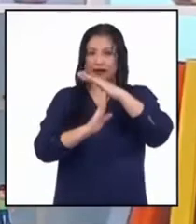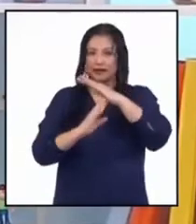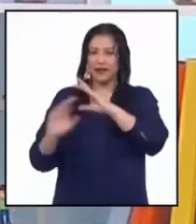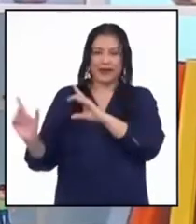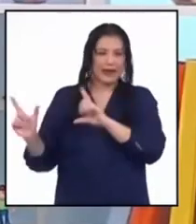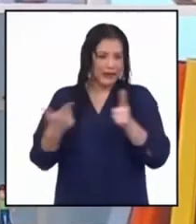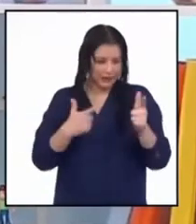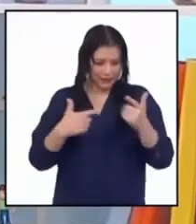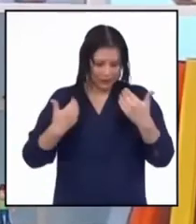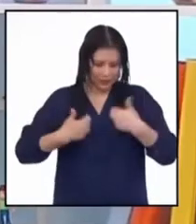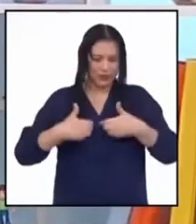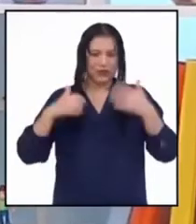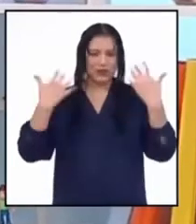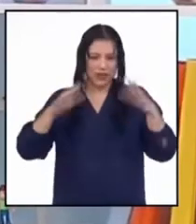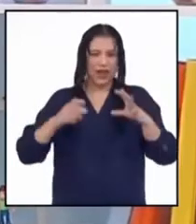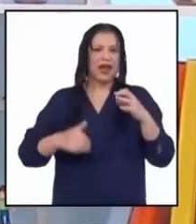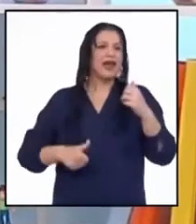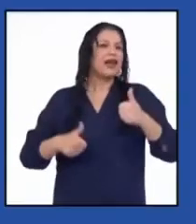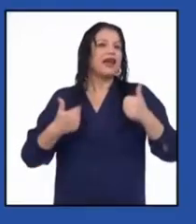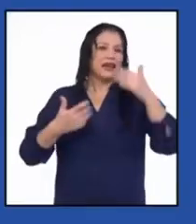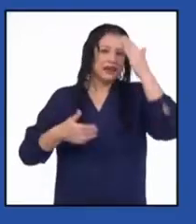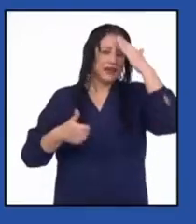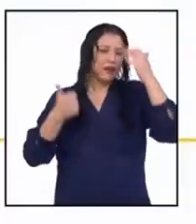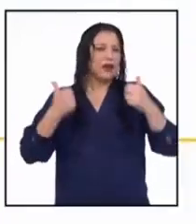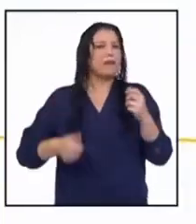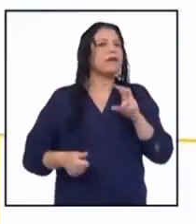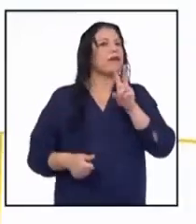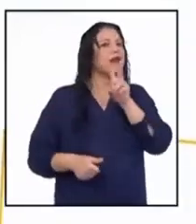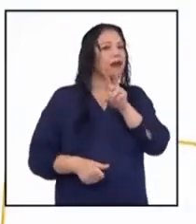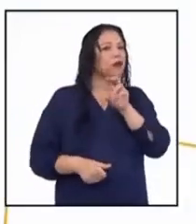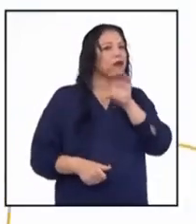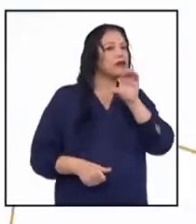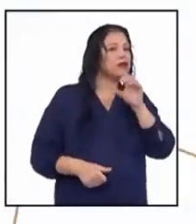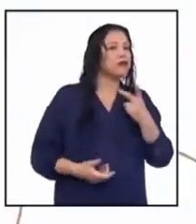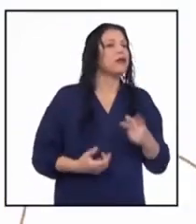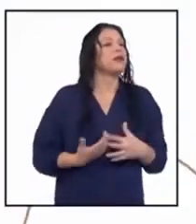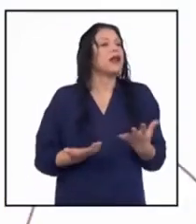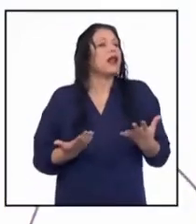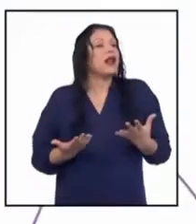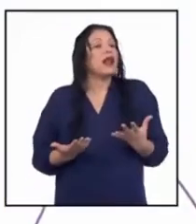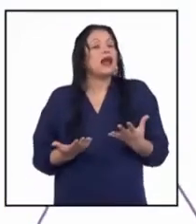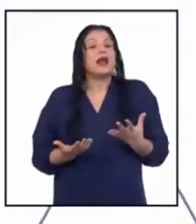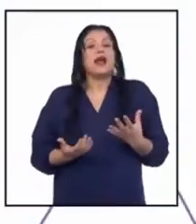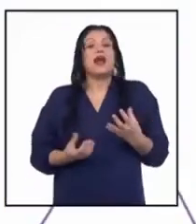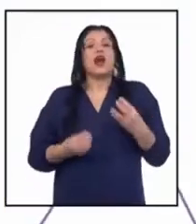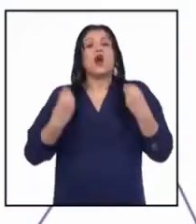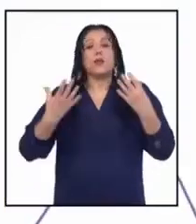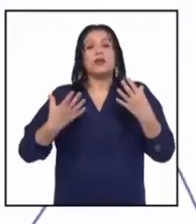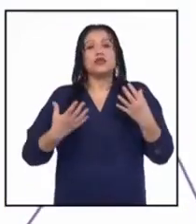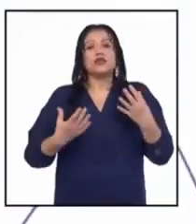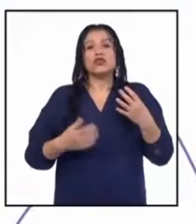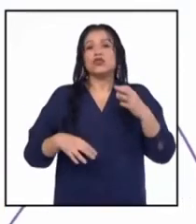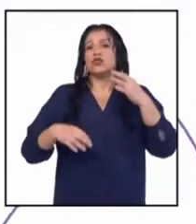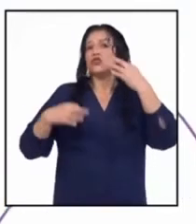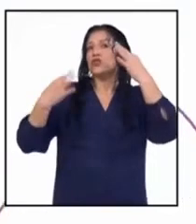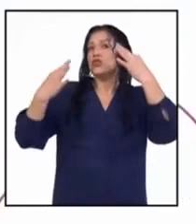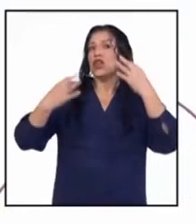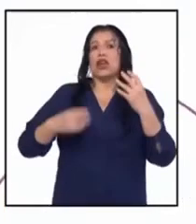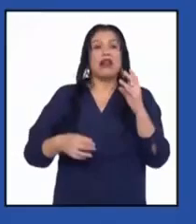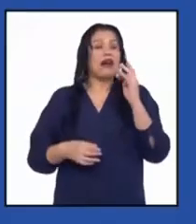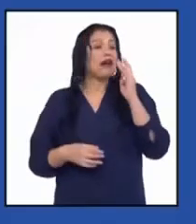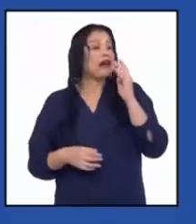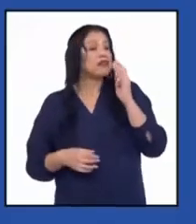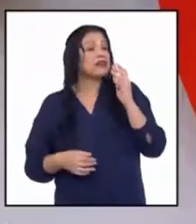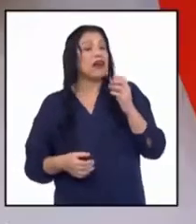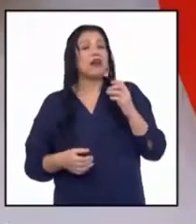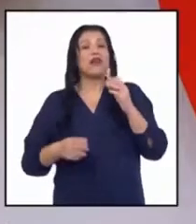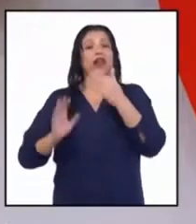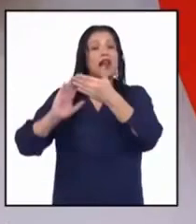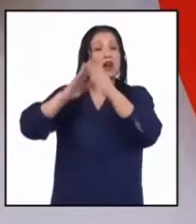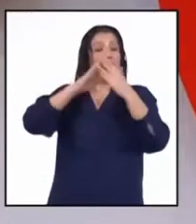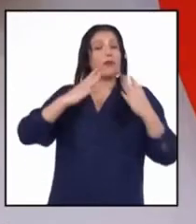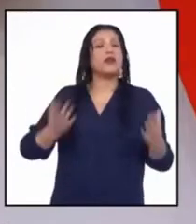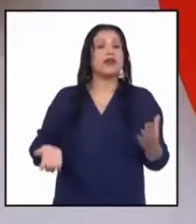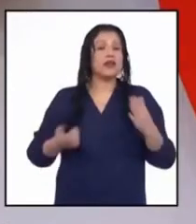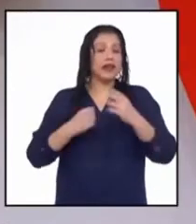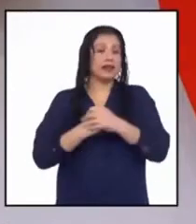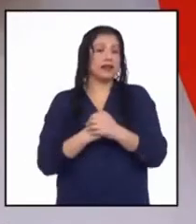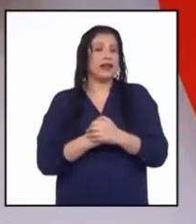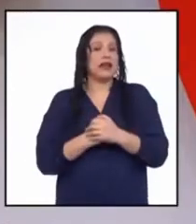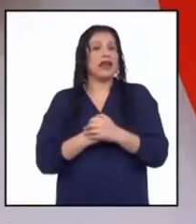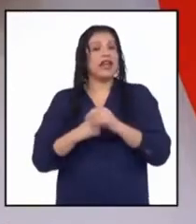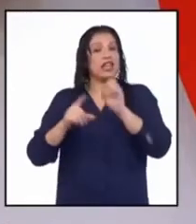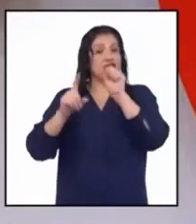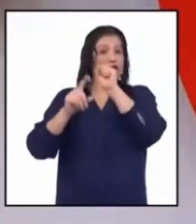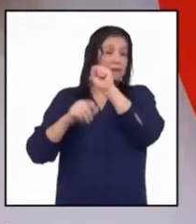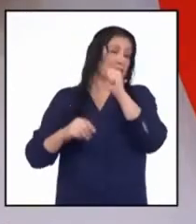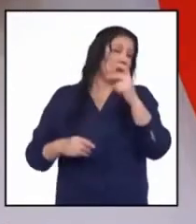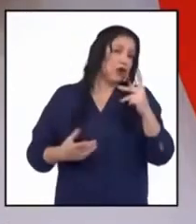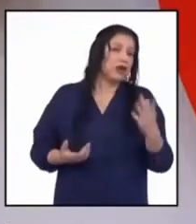Listo, ya tengo mi variable cualitativa nominal, el estado civil de las personas de la comunidad Shipibo-Conibo. Yo también ya tengo